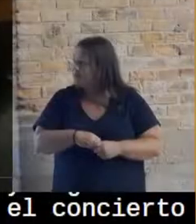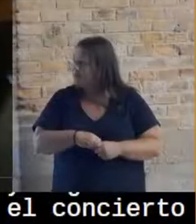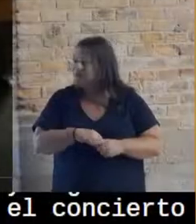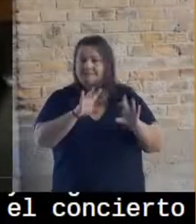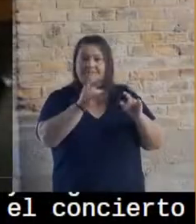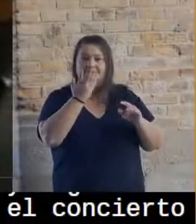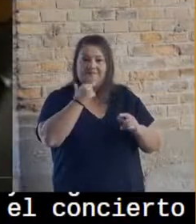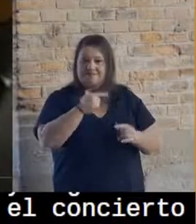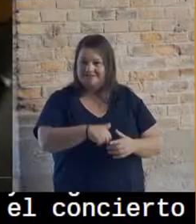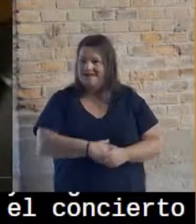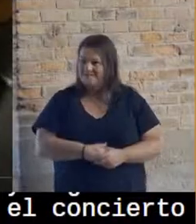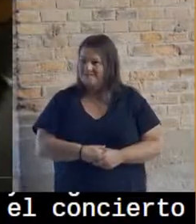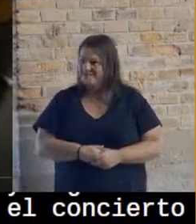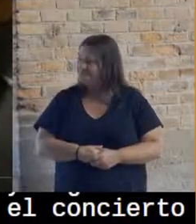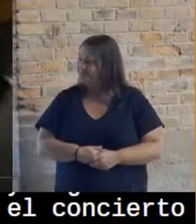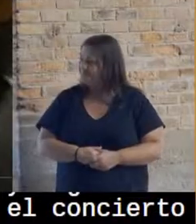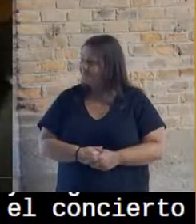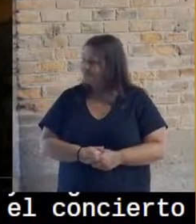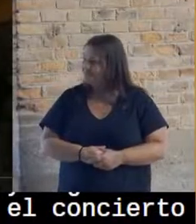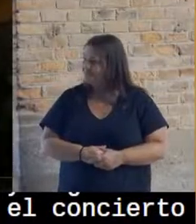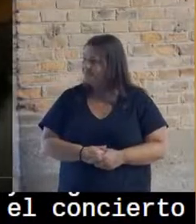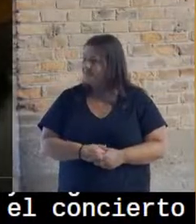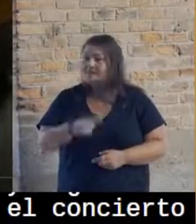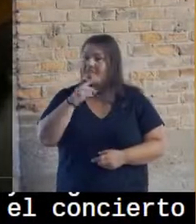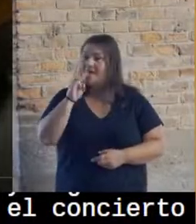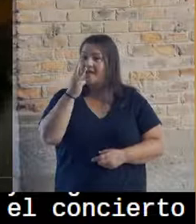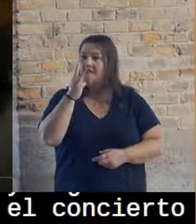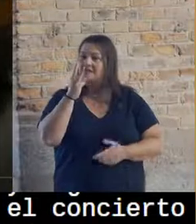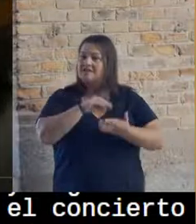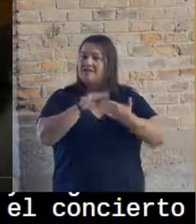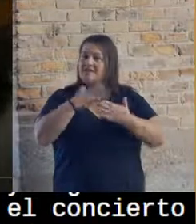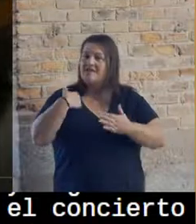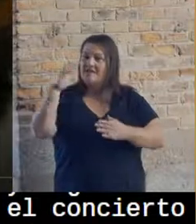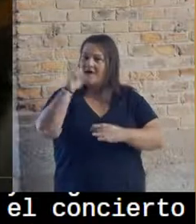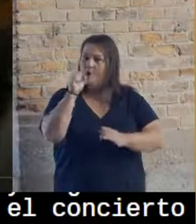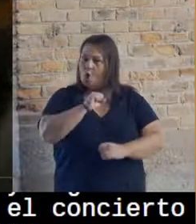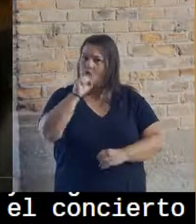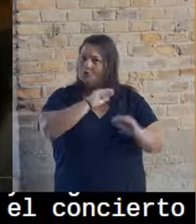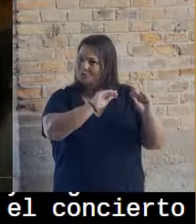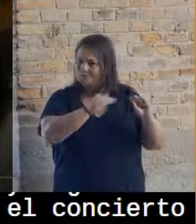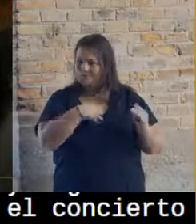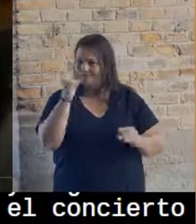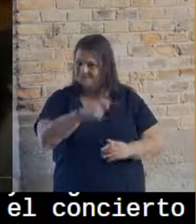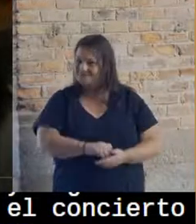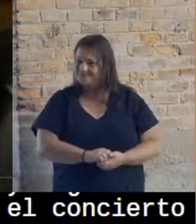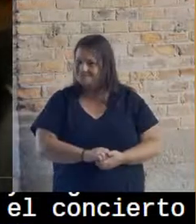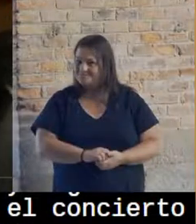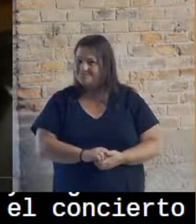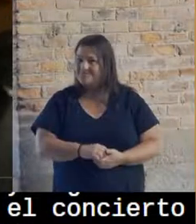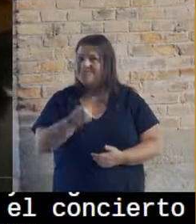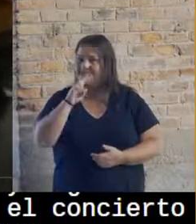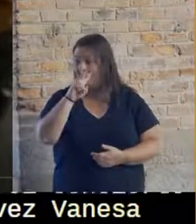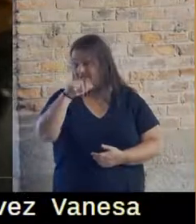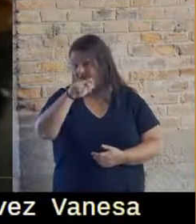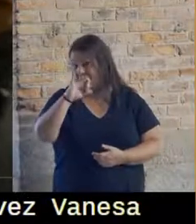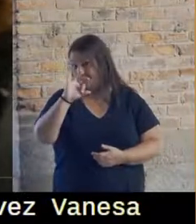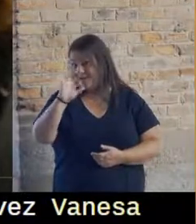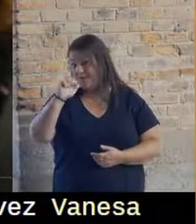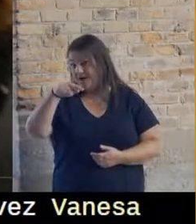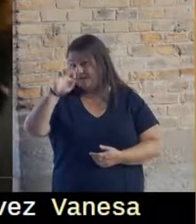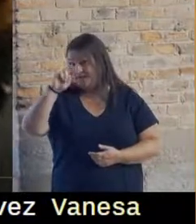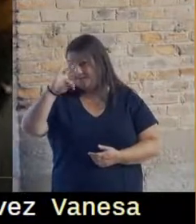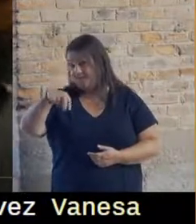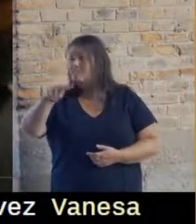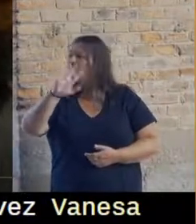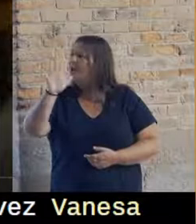mi favorita ya es la tercera vez que vengo a un concierto suyo de valesa Martín Qué te parece